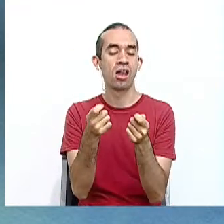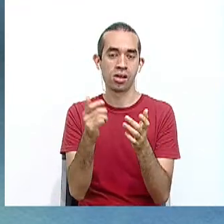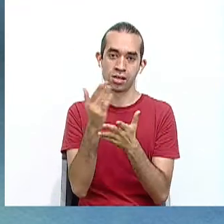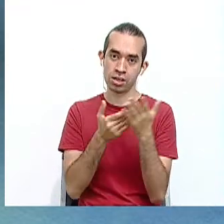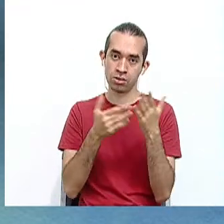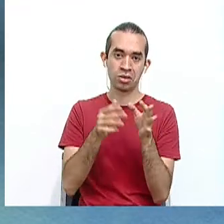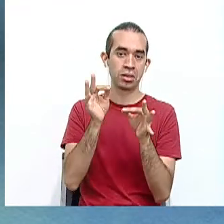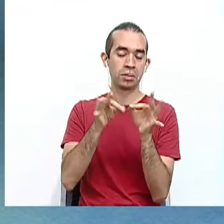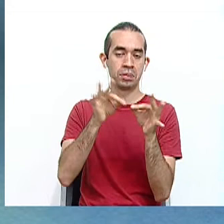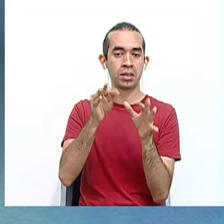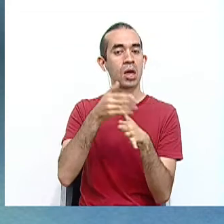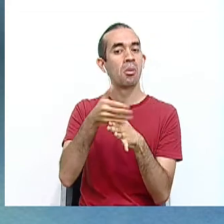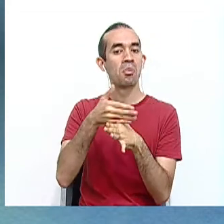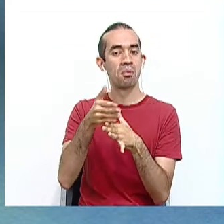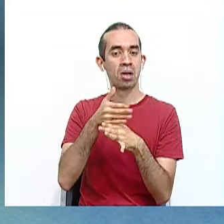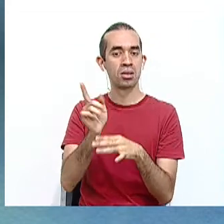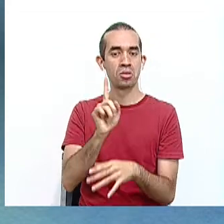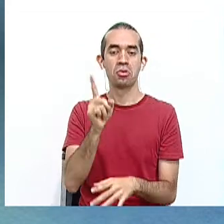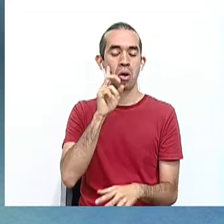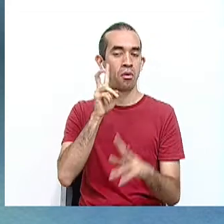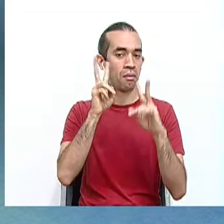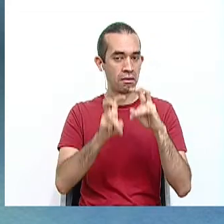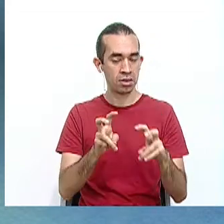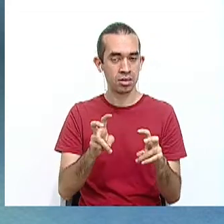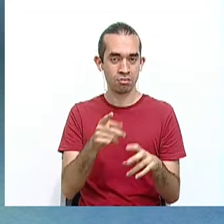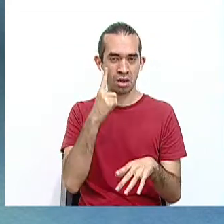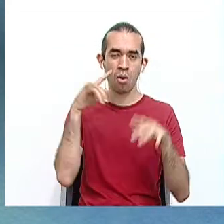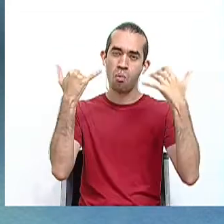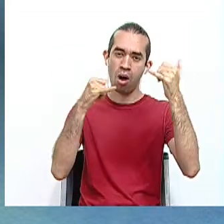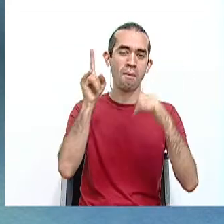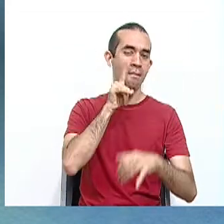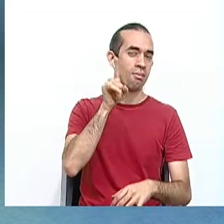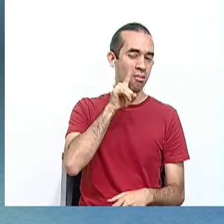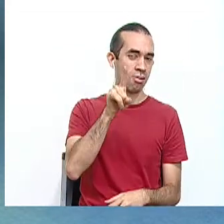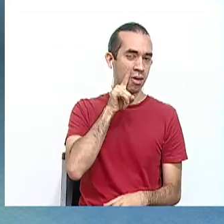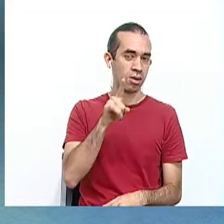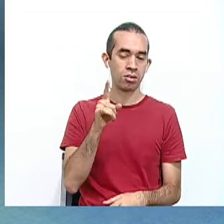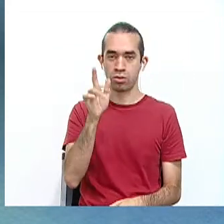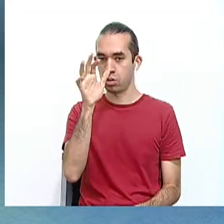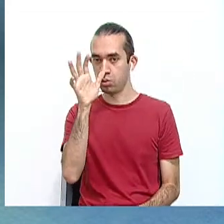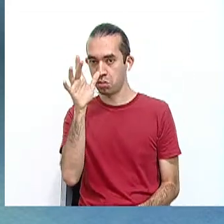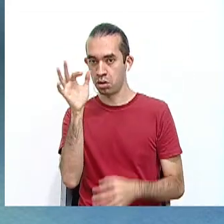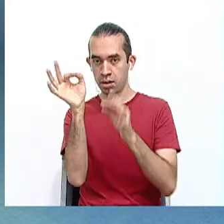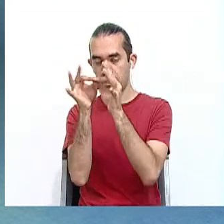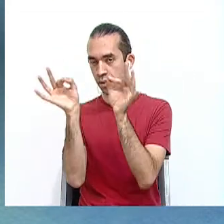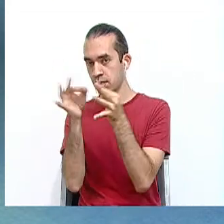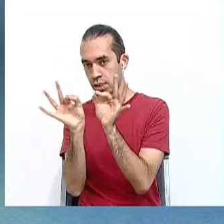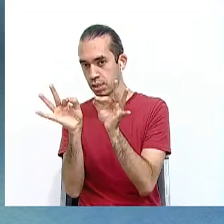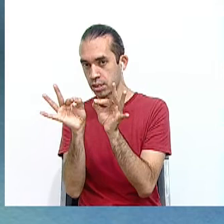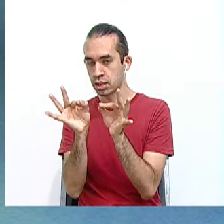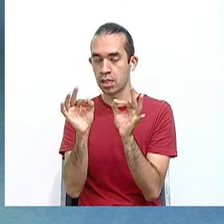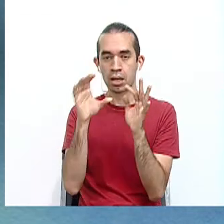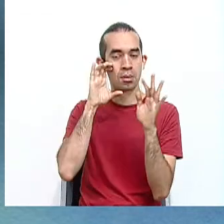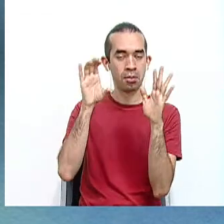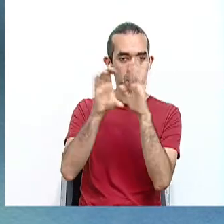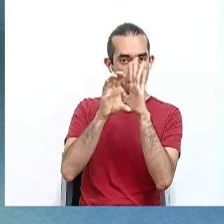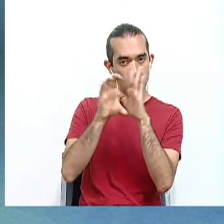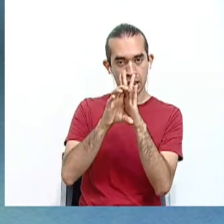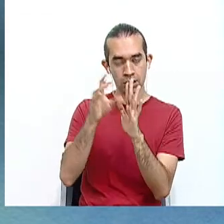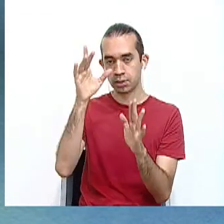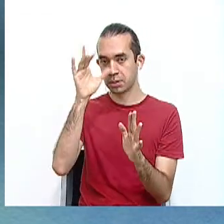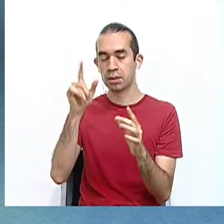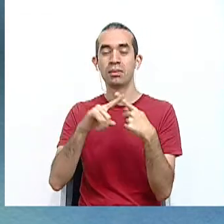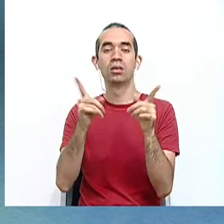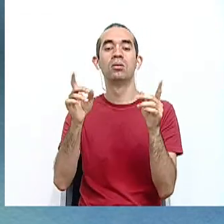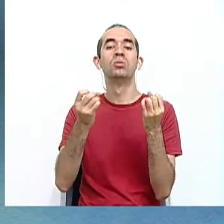la comparten sin verificar. Tenemos un juego de ficción, era un humor, una frase de humor, una imagen de humor, pero muchos